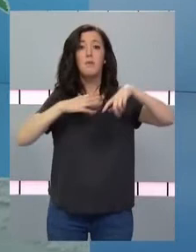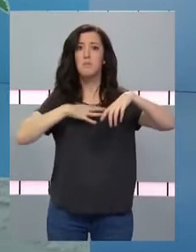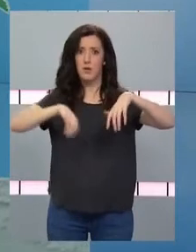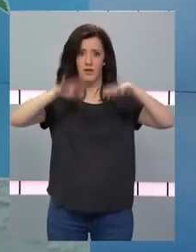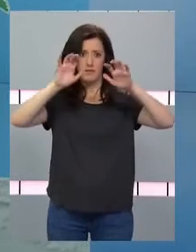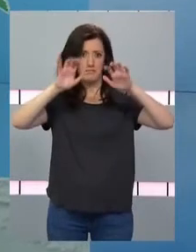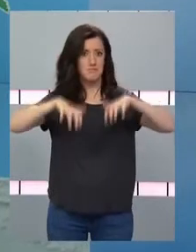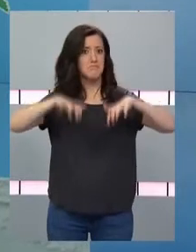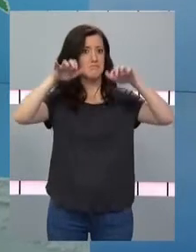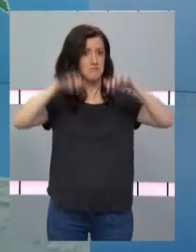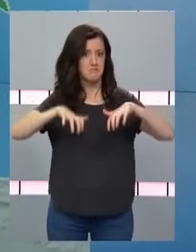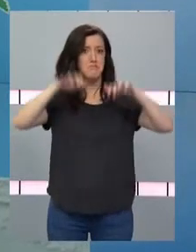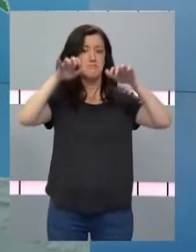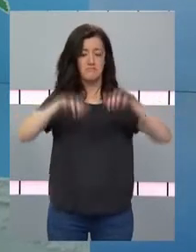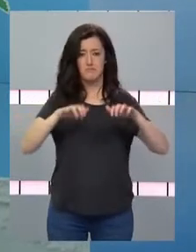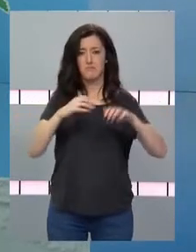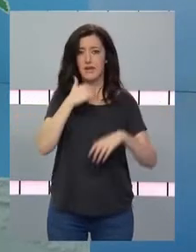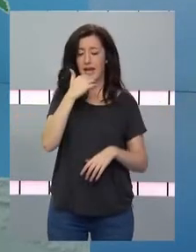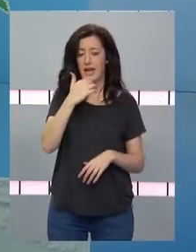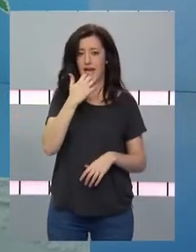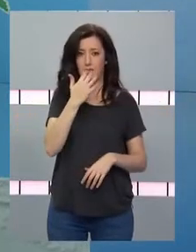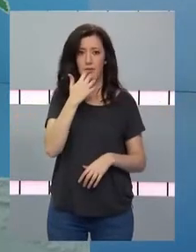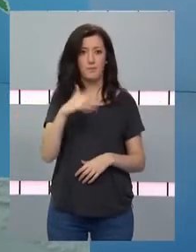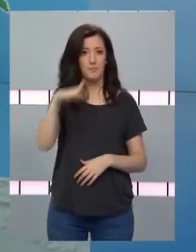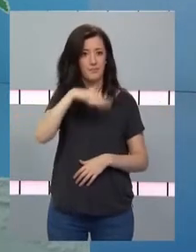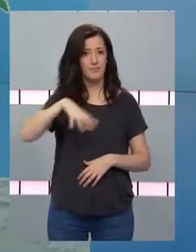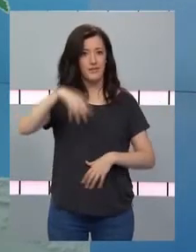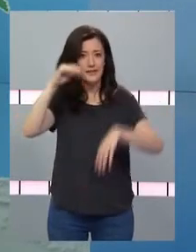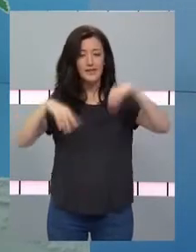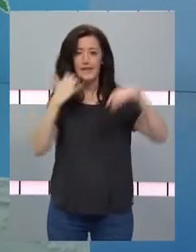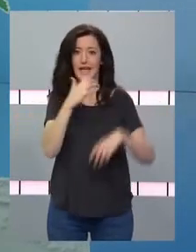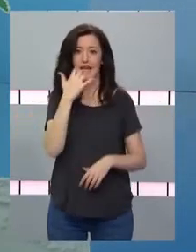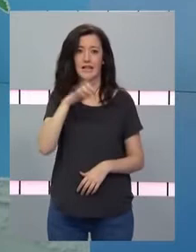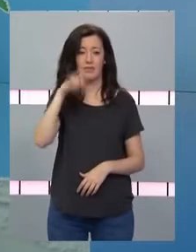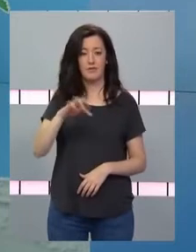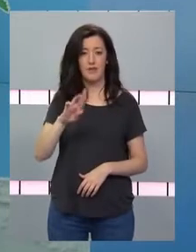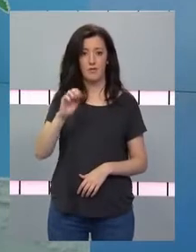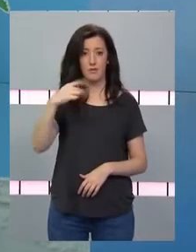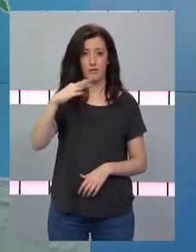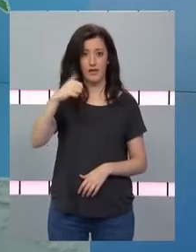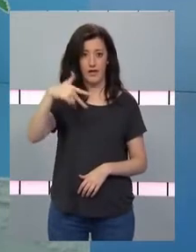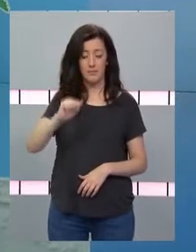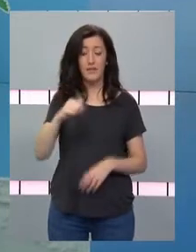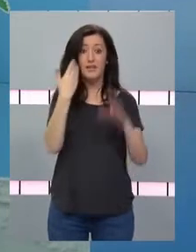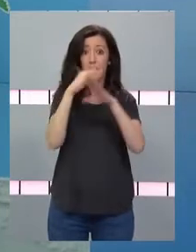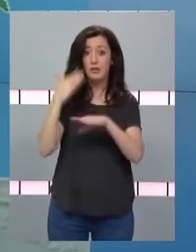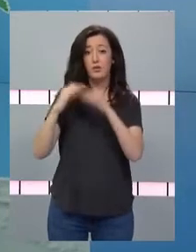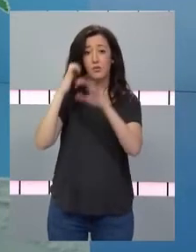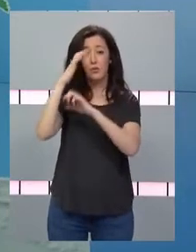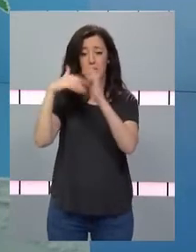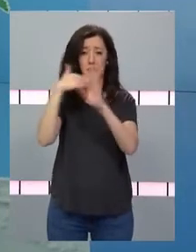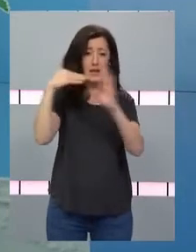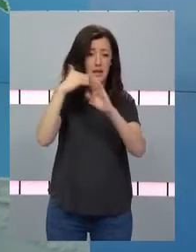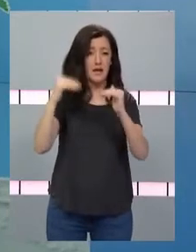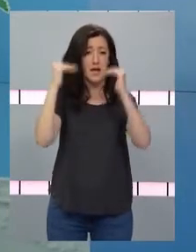con cierta intensidad en zonas de sierra, de igual que al norte de la tramuntana. En el resto, intervalos de nubes medias y altas, muchísimo sol,